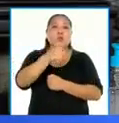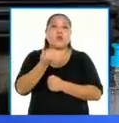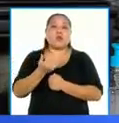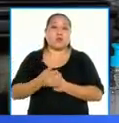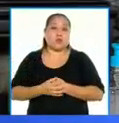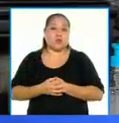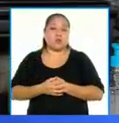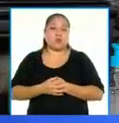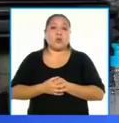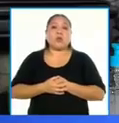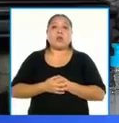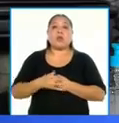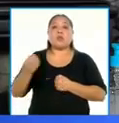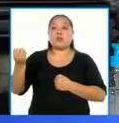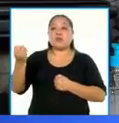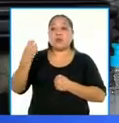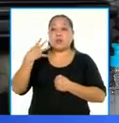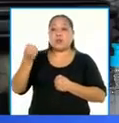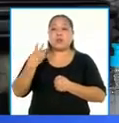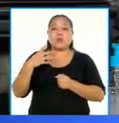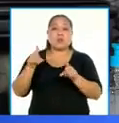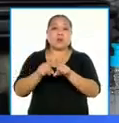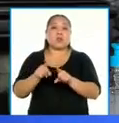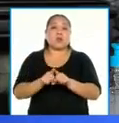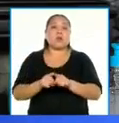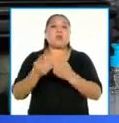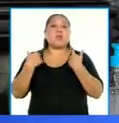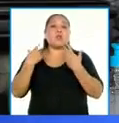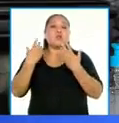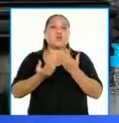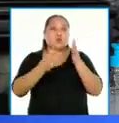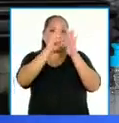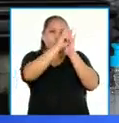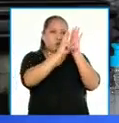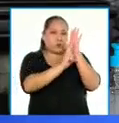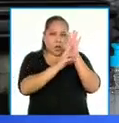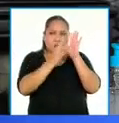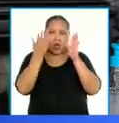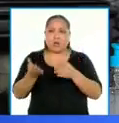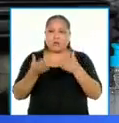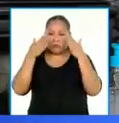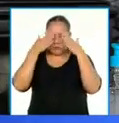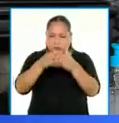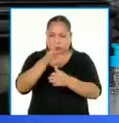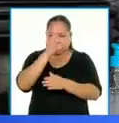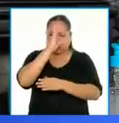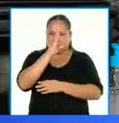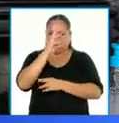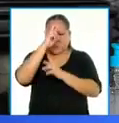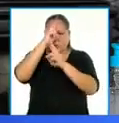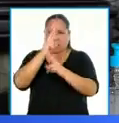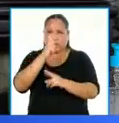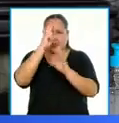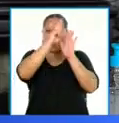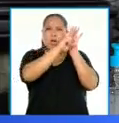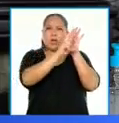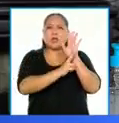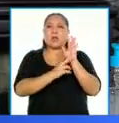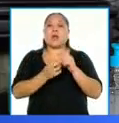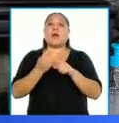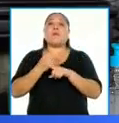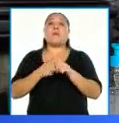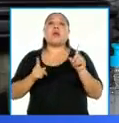gremios que nos han indicado que cuentan con sus protocolos, que van a ser muy estrictos en el cumplimiento de los protocolos,